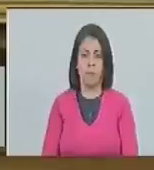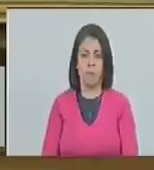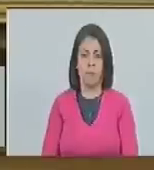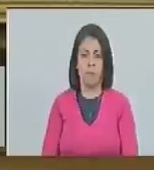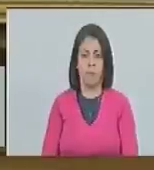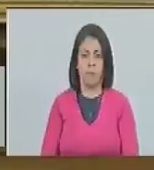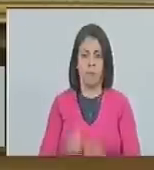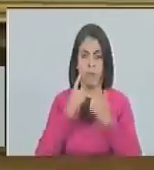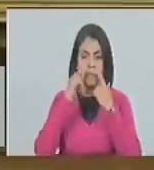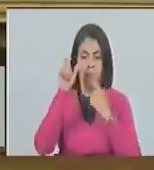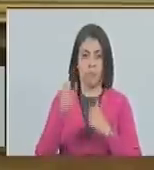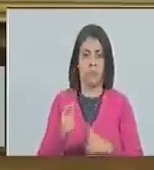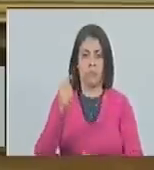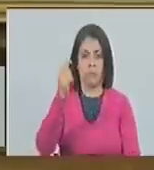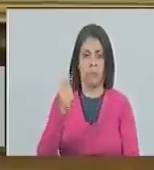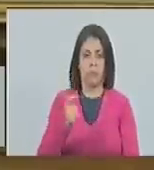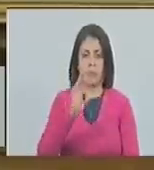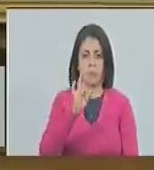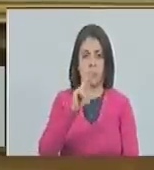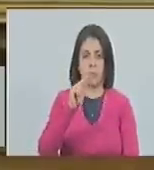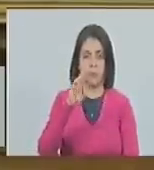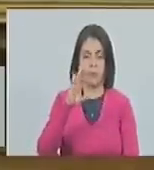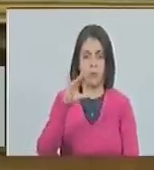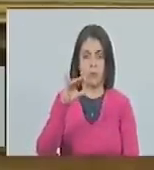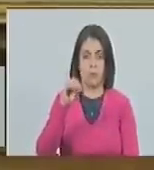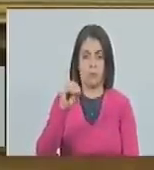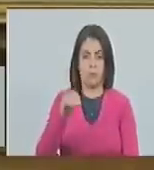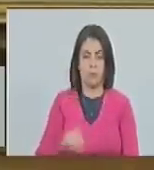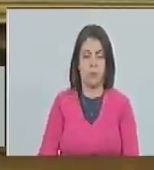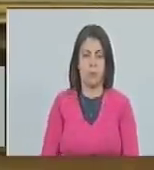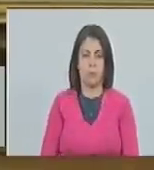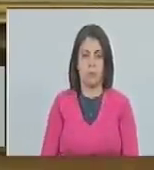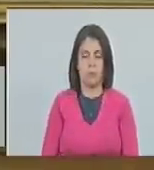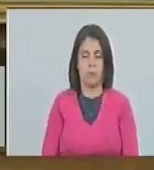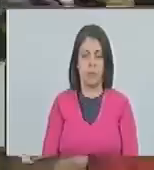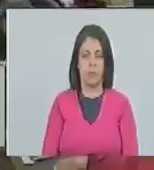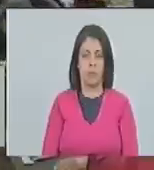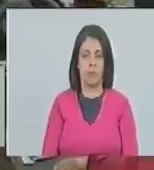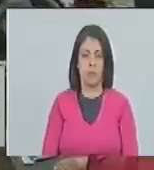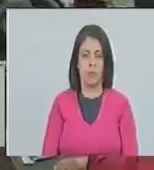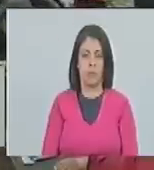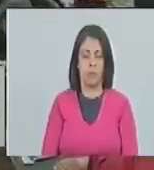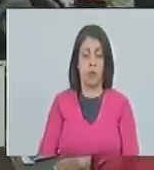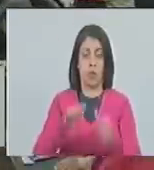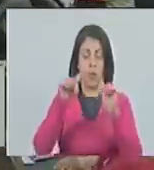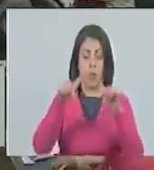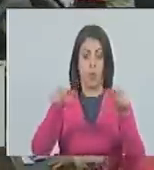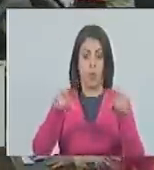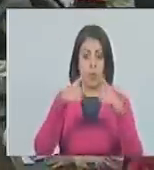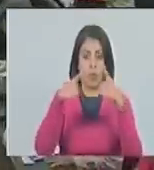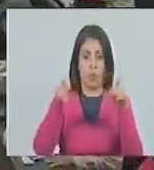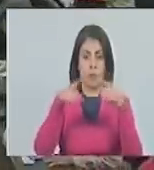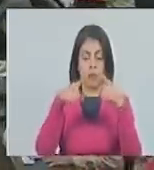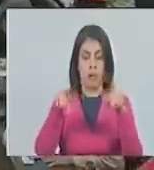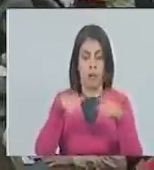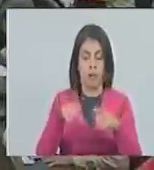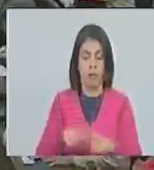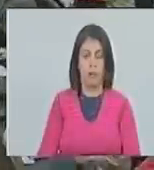Voy a dejar en el derecho de palabra al diputado Francisco Meliach Horta, que hoy está de cumpleaños.